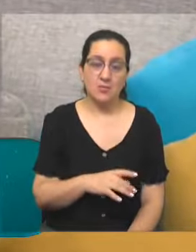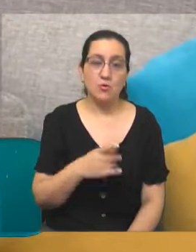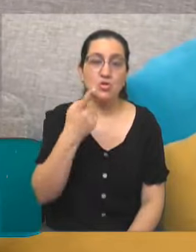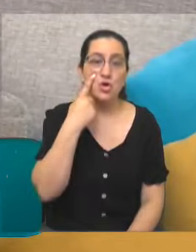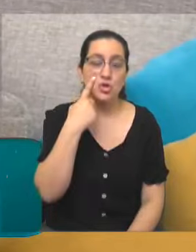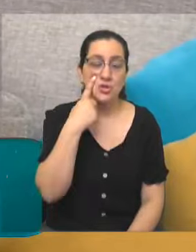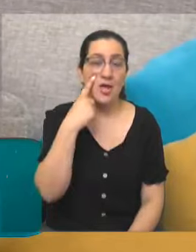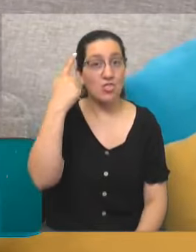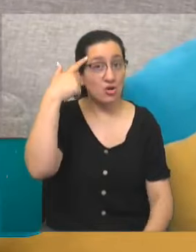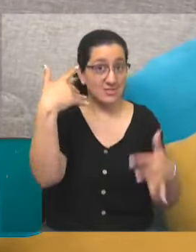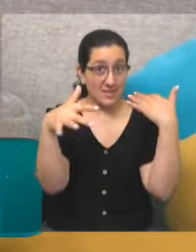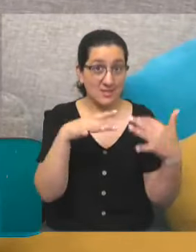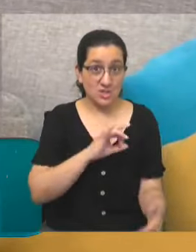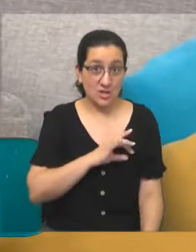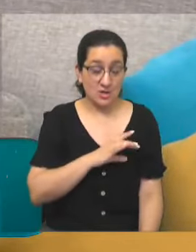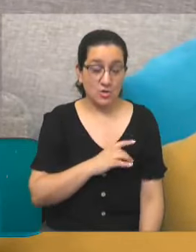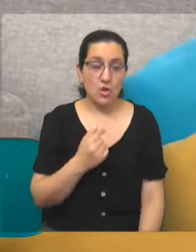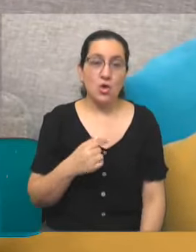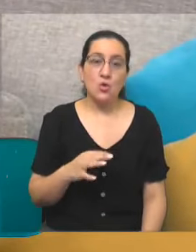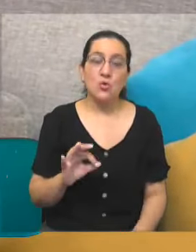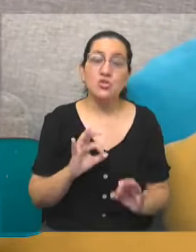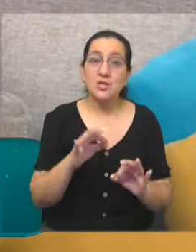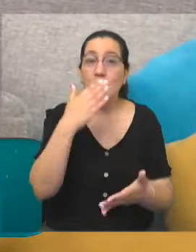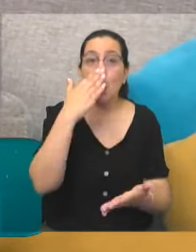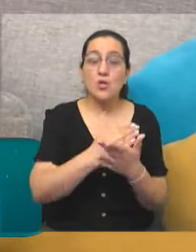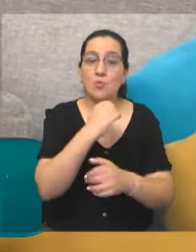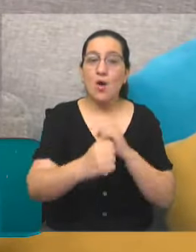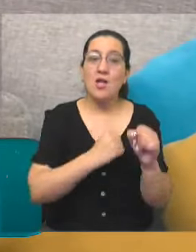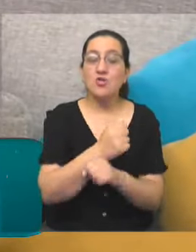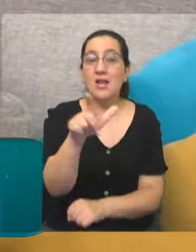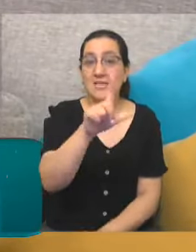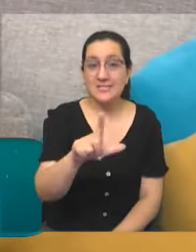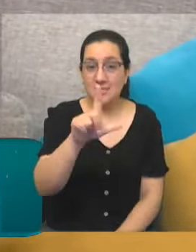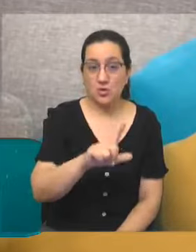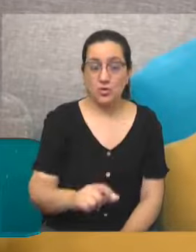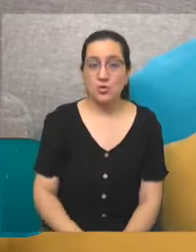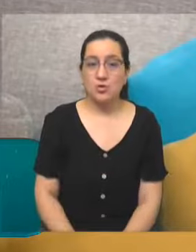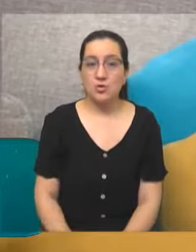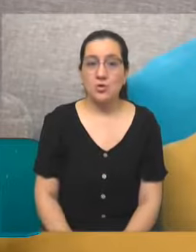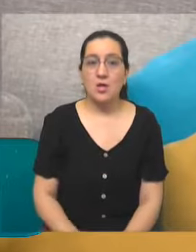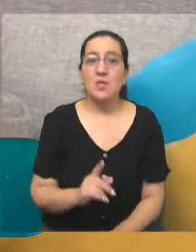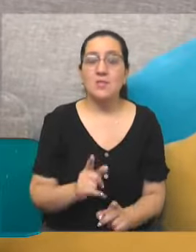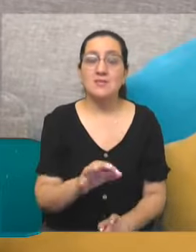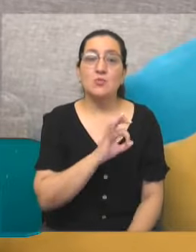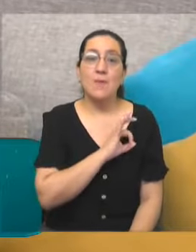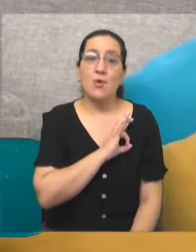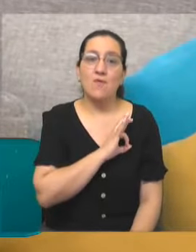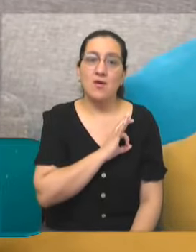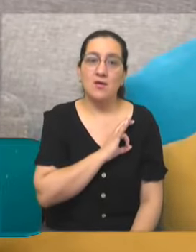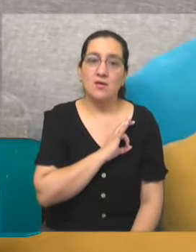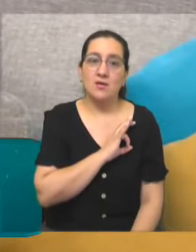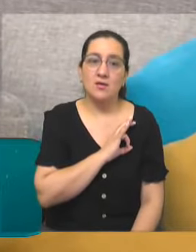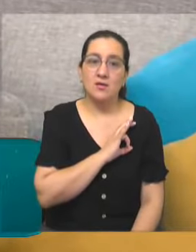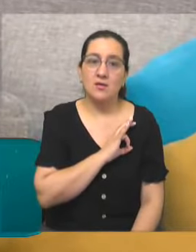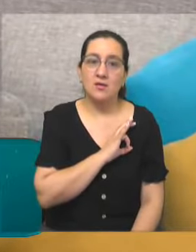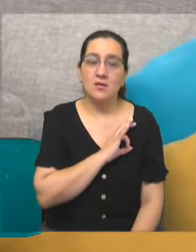adolescentes chilenos. Cuando llegan al último año de secundario, que ellos le llaman cuarto medio, tienen que rendir una prueba, que